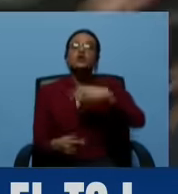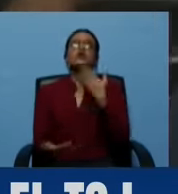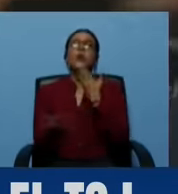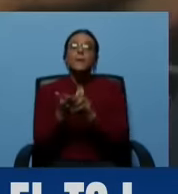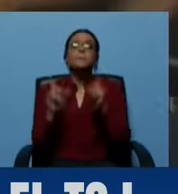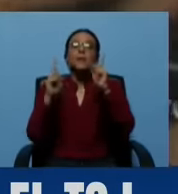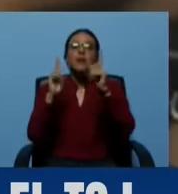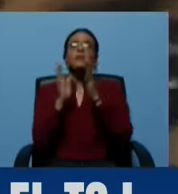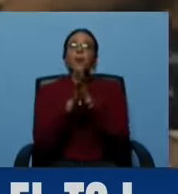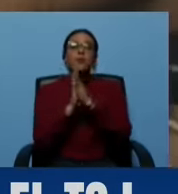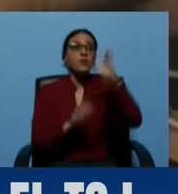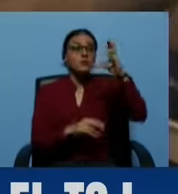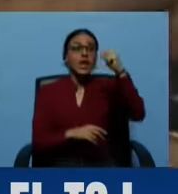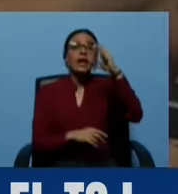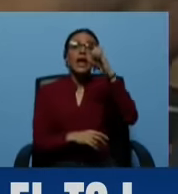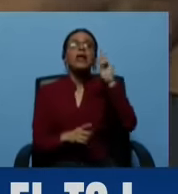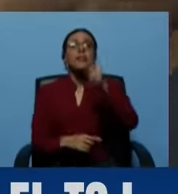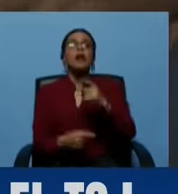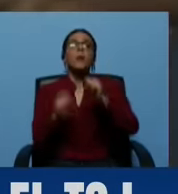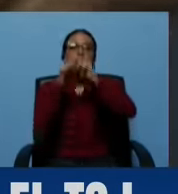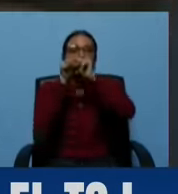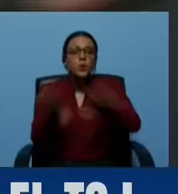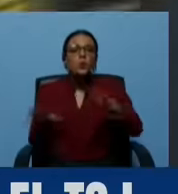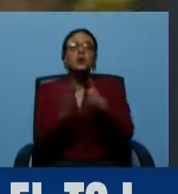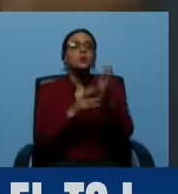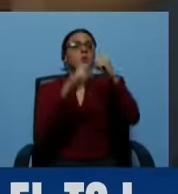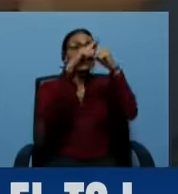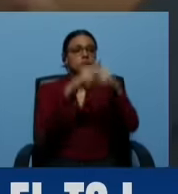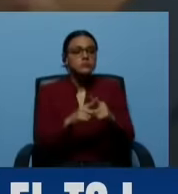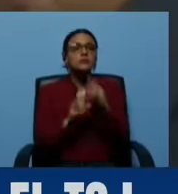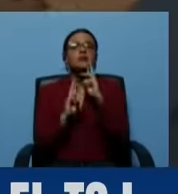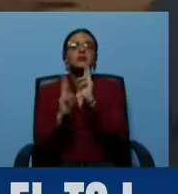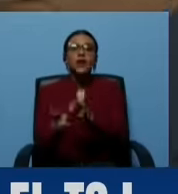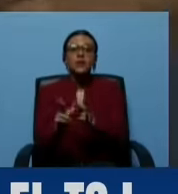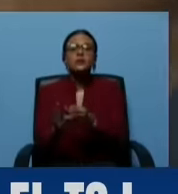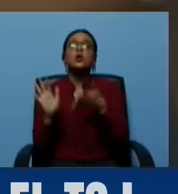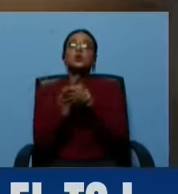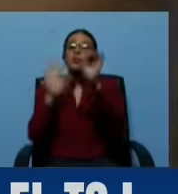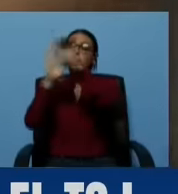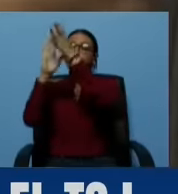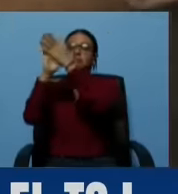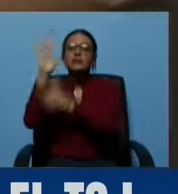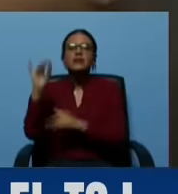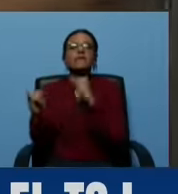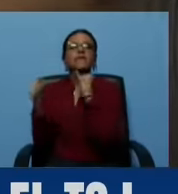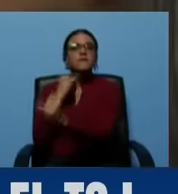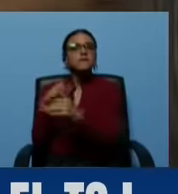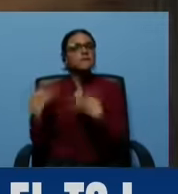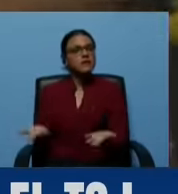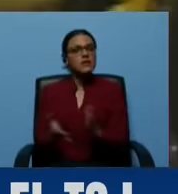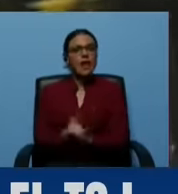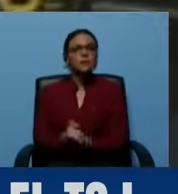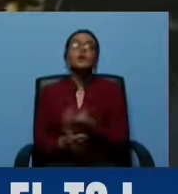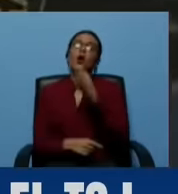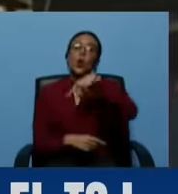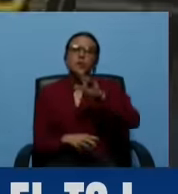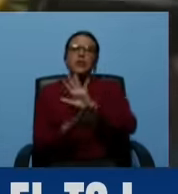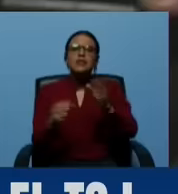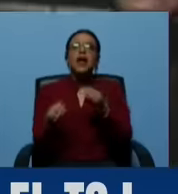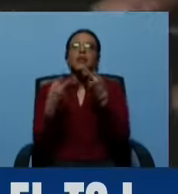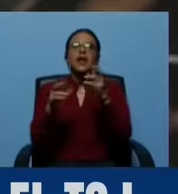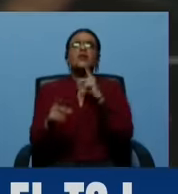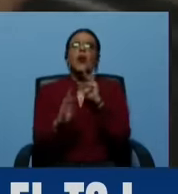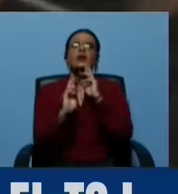el Consejo Nacional Electoral, que son las actas definitivas. Pero ustedes presentaron unos resultados en una página.